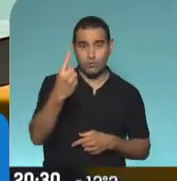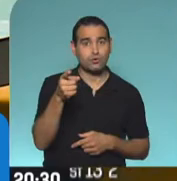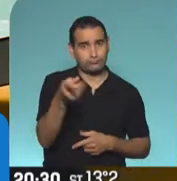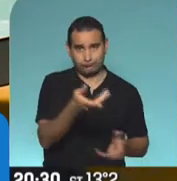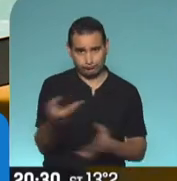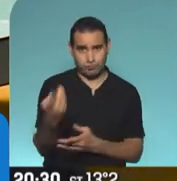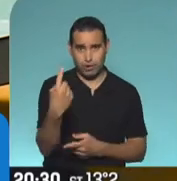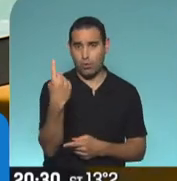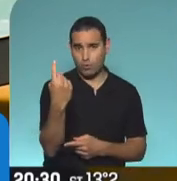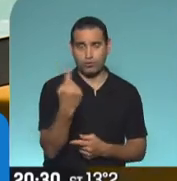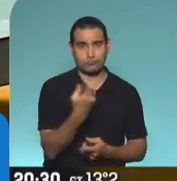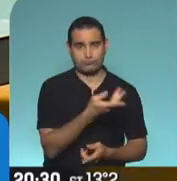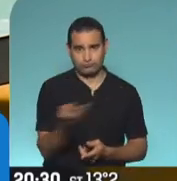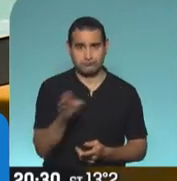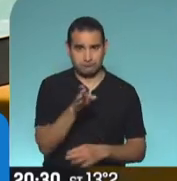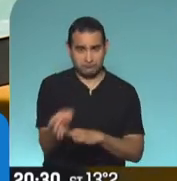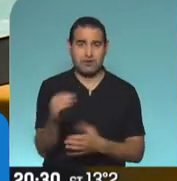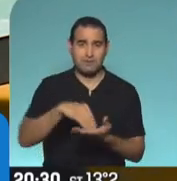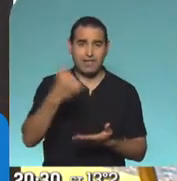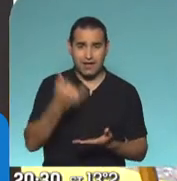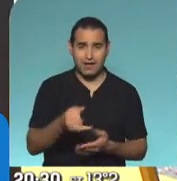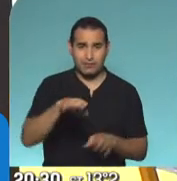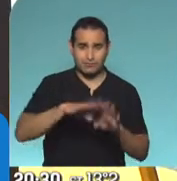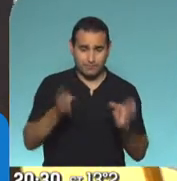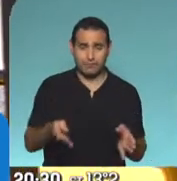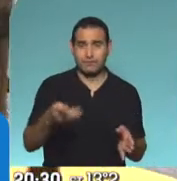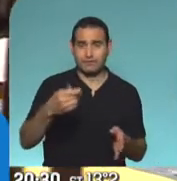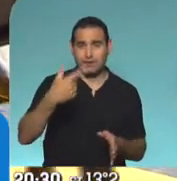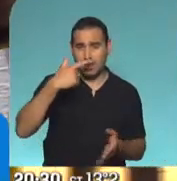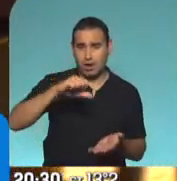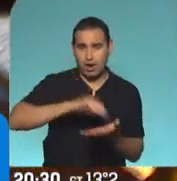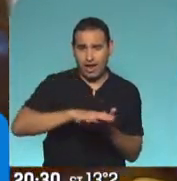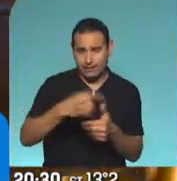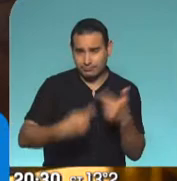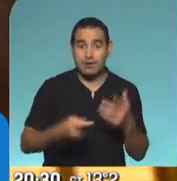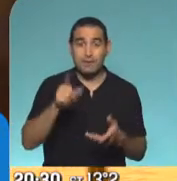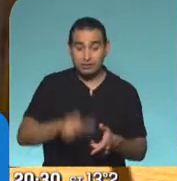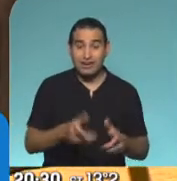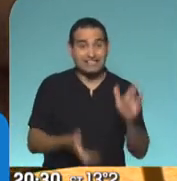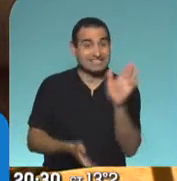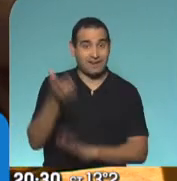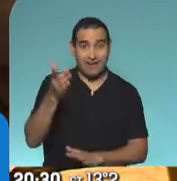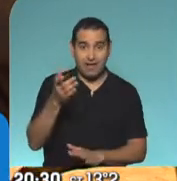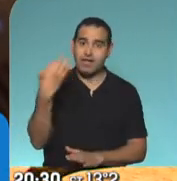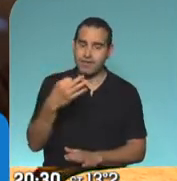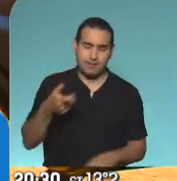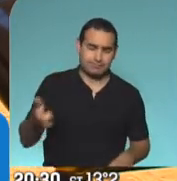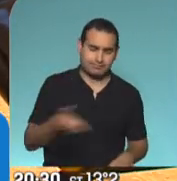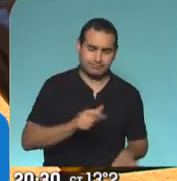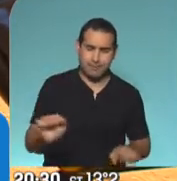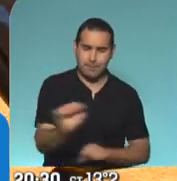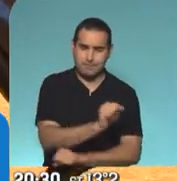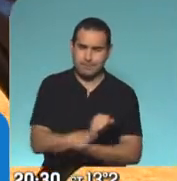usar. Tenemos también estación higienizante y una vez que la persona se retira tenemos que desinfectar y nosotros